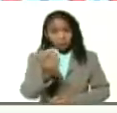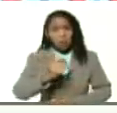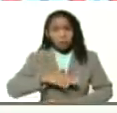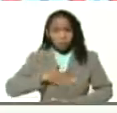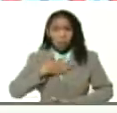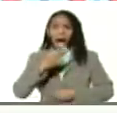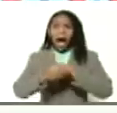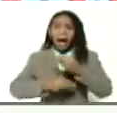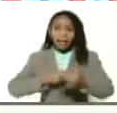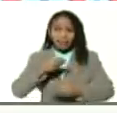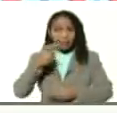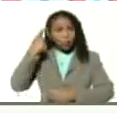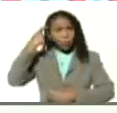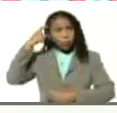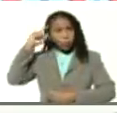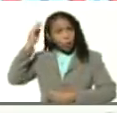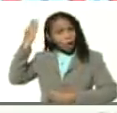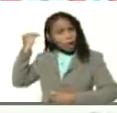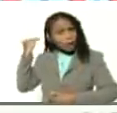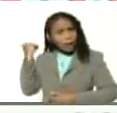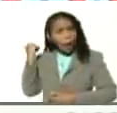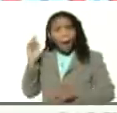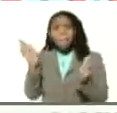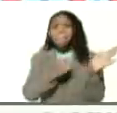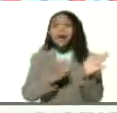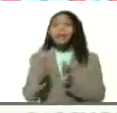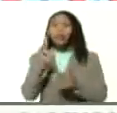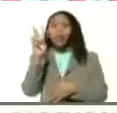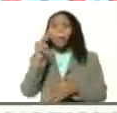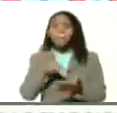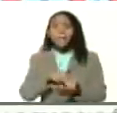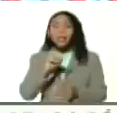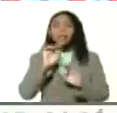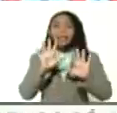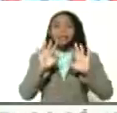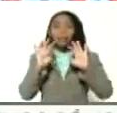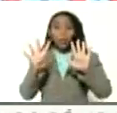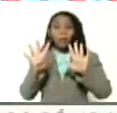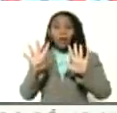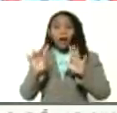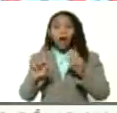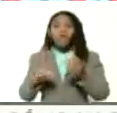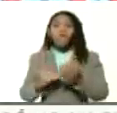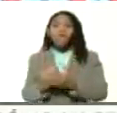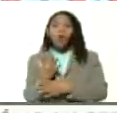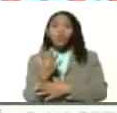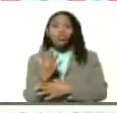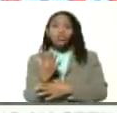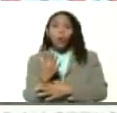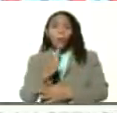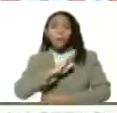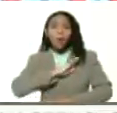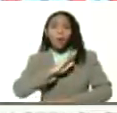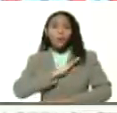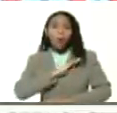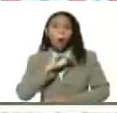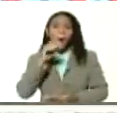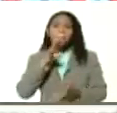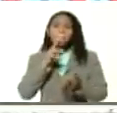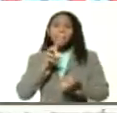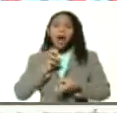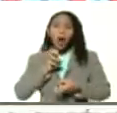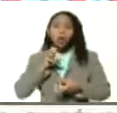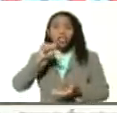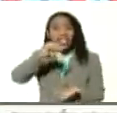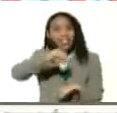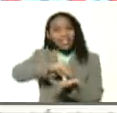la cronología, en marzo del 2019, fondos que tenía el Banco Central de Venezuela en